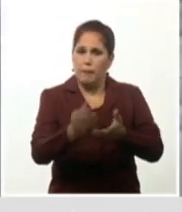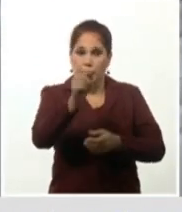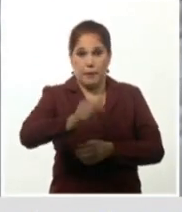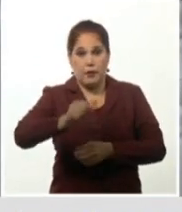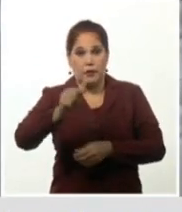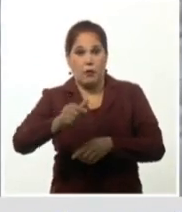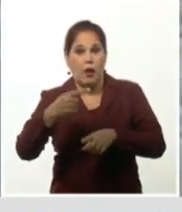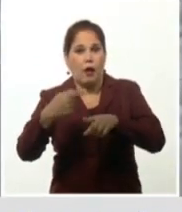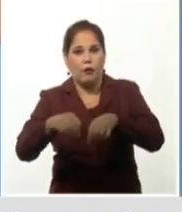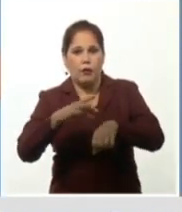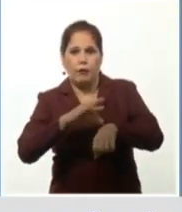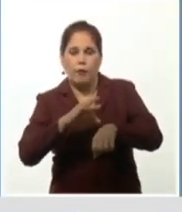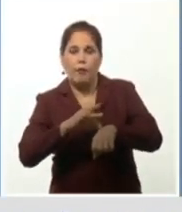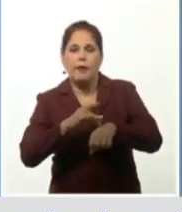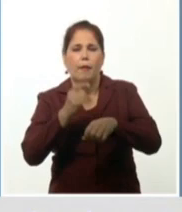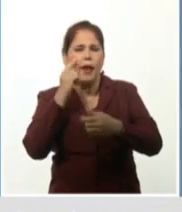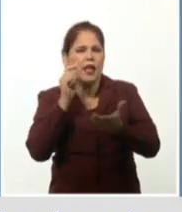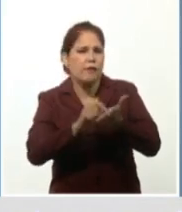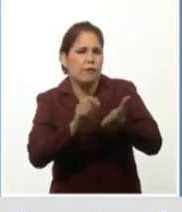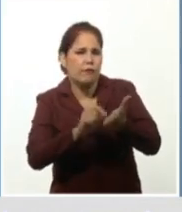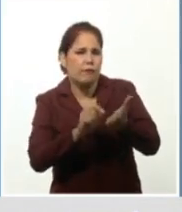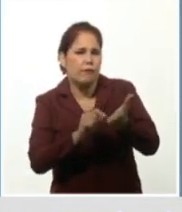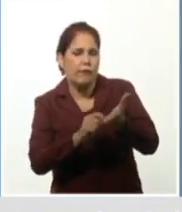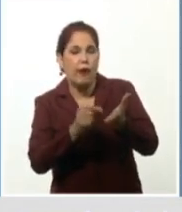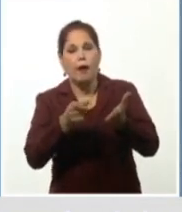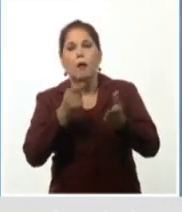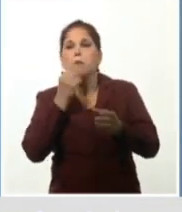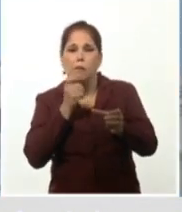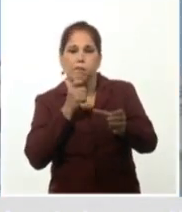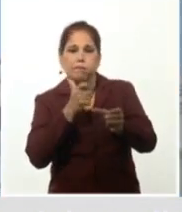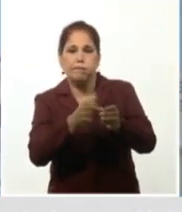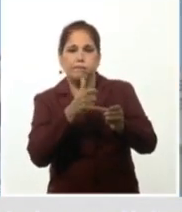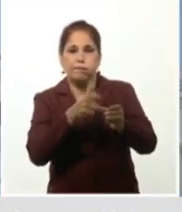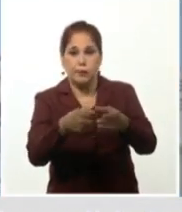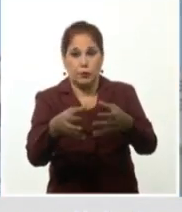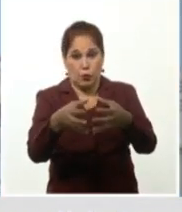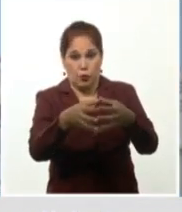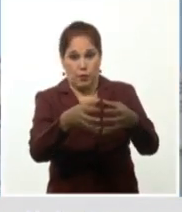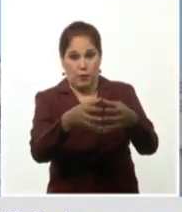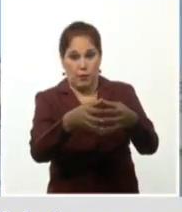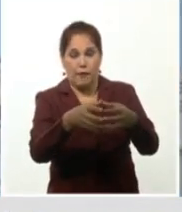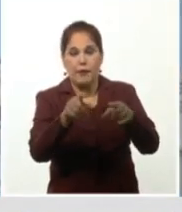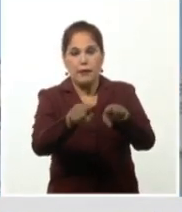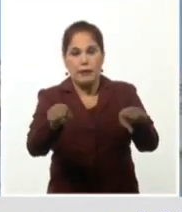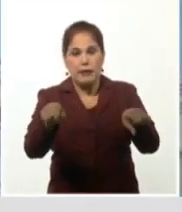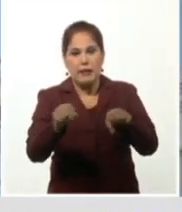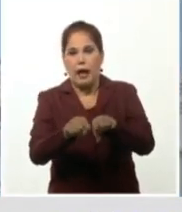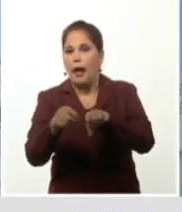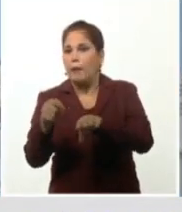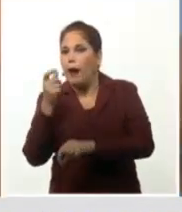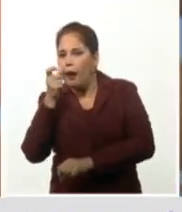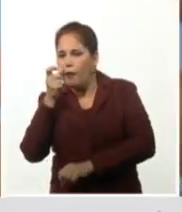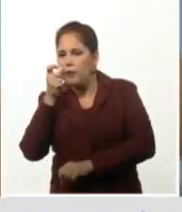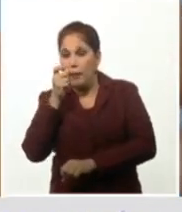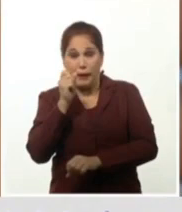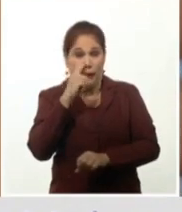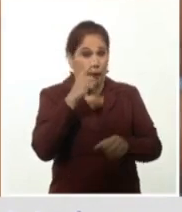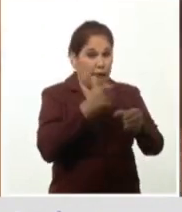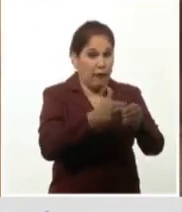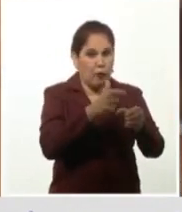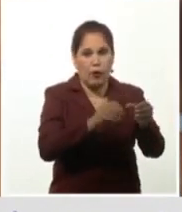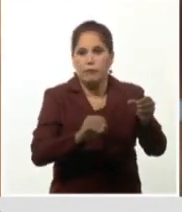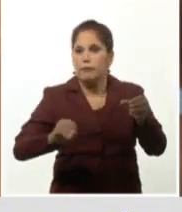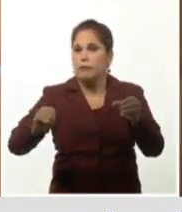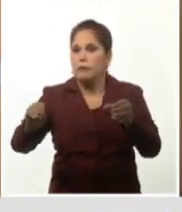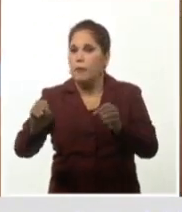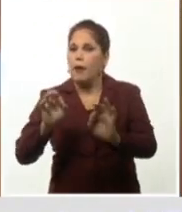la recogida de información, la aplicación del candidato en el vacunatorio y la sala de observación para chequear los signos de los incluidos luego